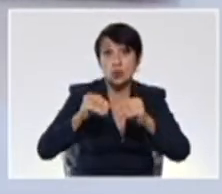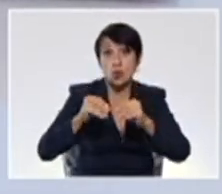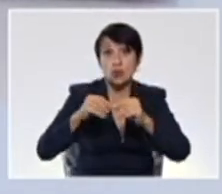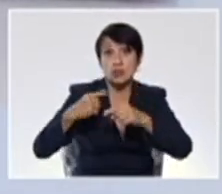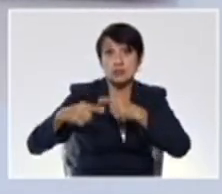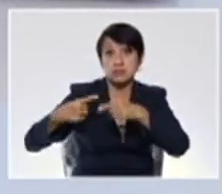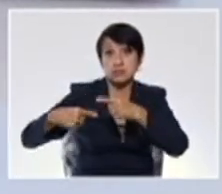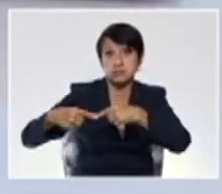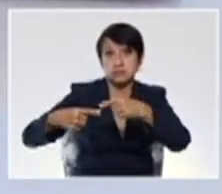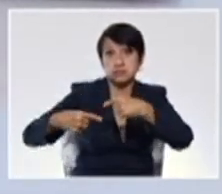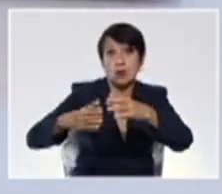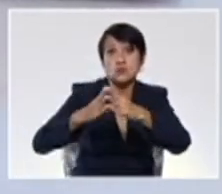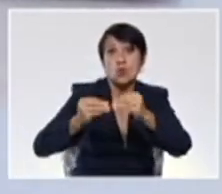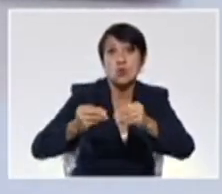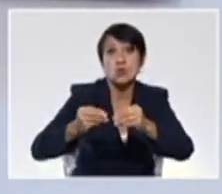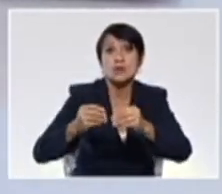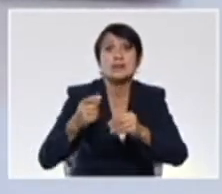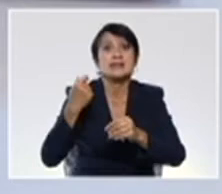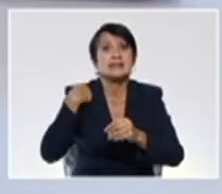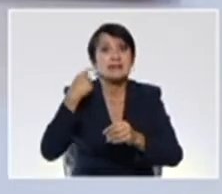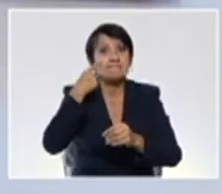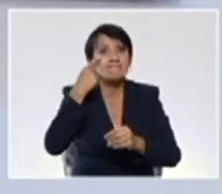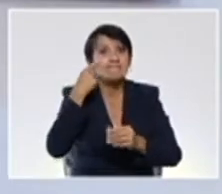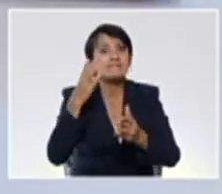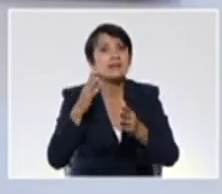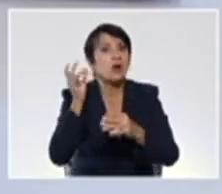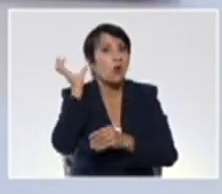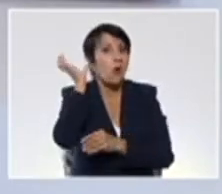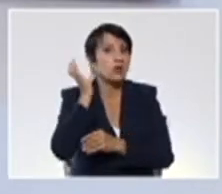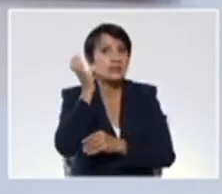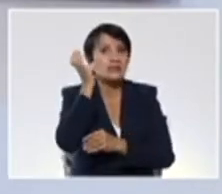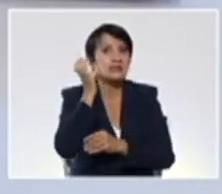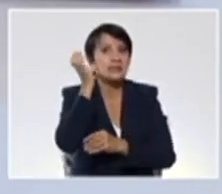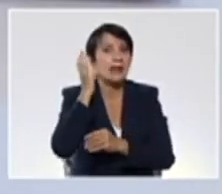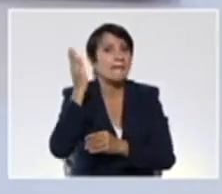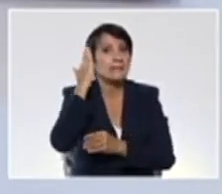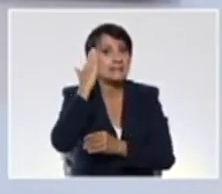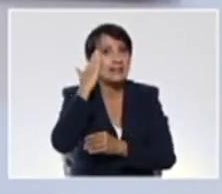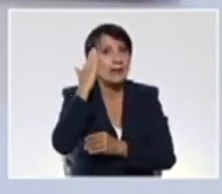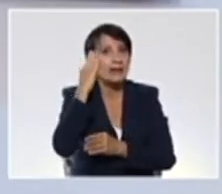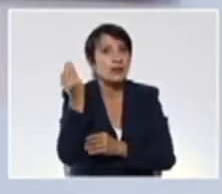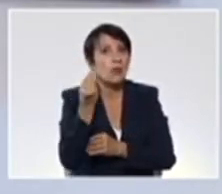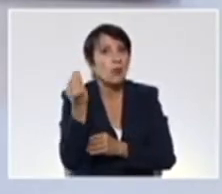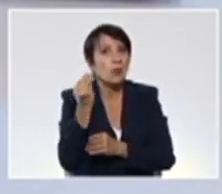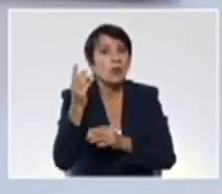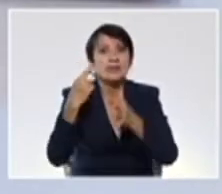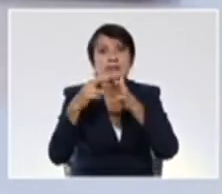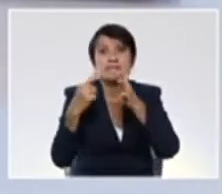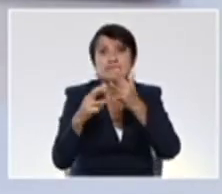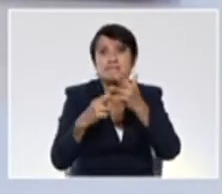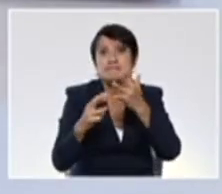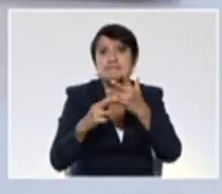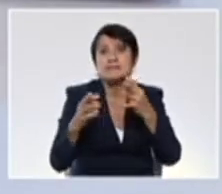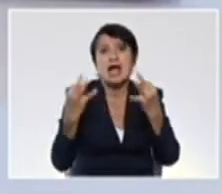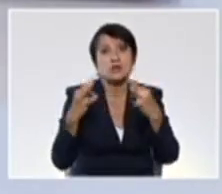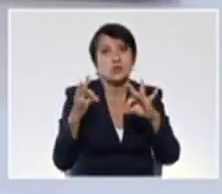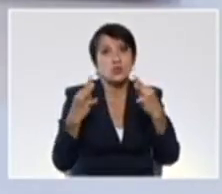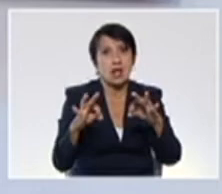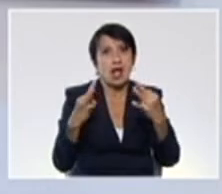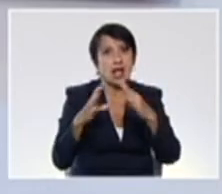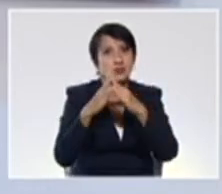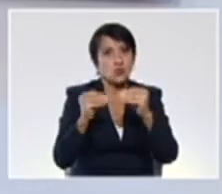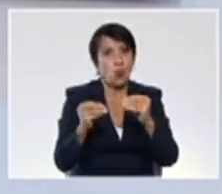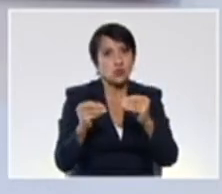genera toda esa corriente. Entonces tenemos que ser un poquito también conscientes del uso racional de los recursos naturales que tenemos y de estos casos